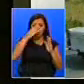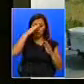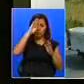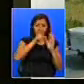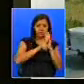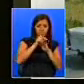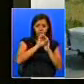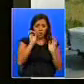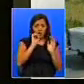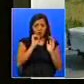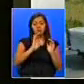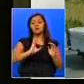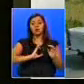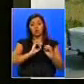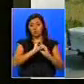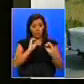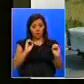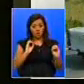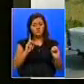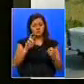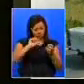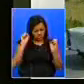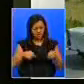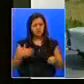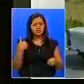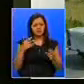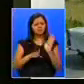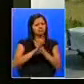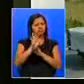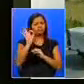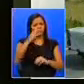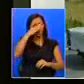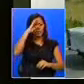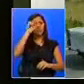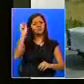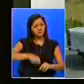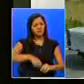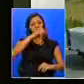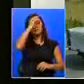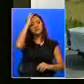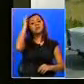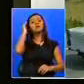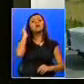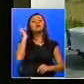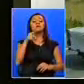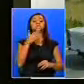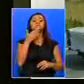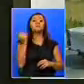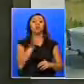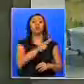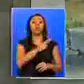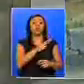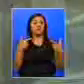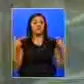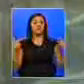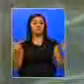no hay tecnología. A pesar del bloqueo, esa hermana república tiene las mejores universidades,